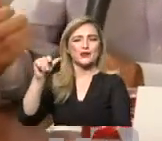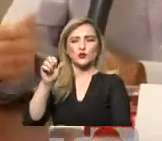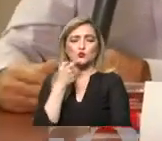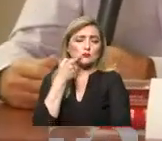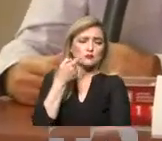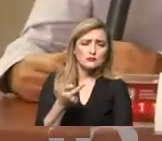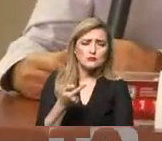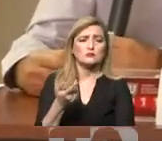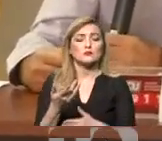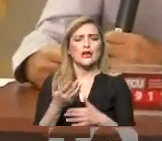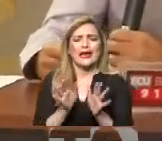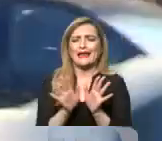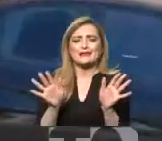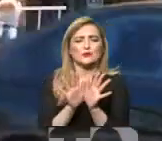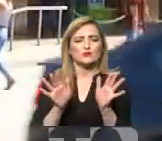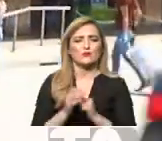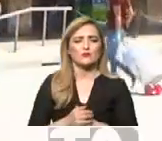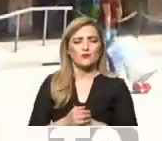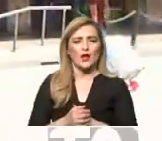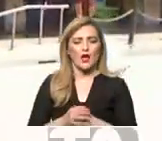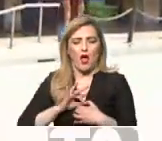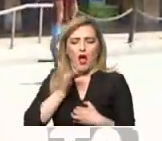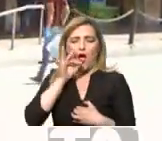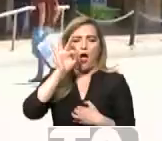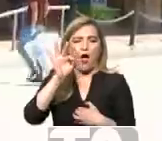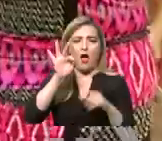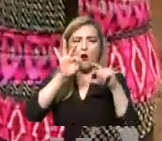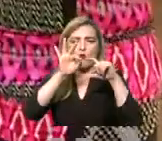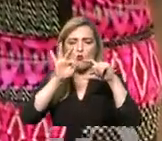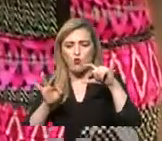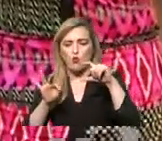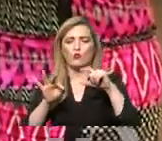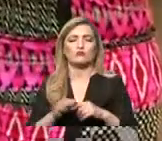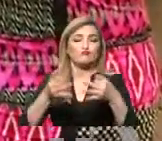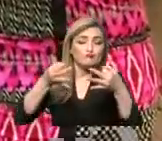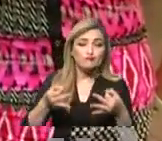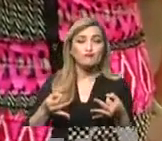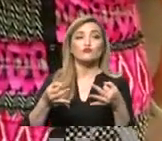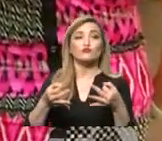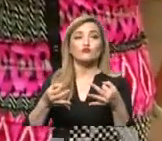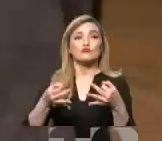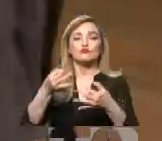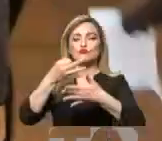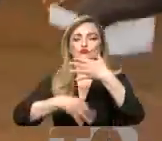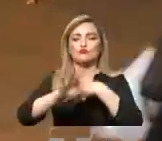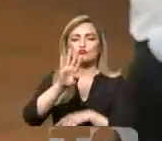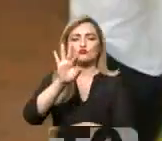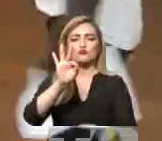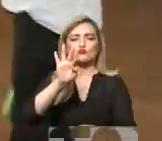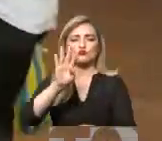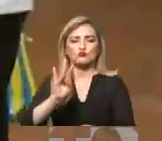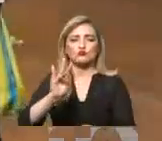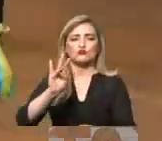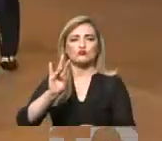su intervención que a términos generales el nivel de contagio ha disminuido confirmando hasta el momento un total de 49